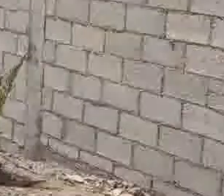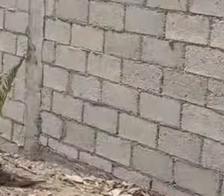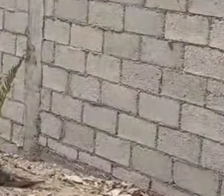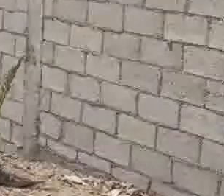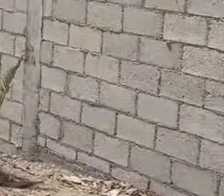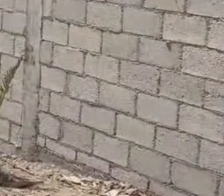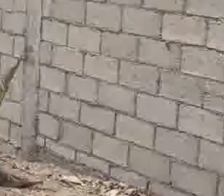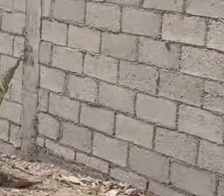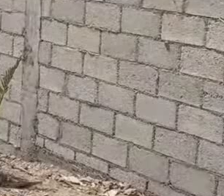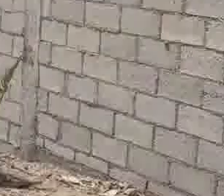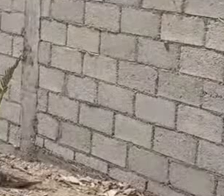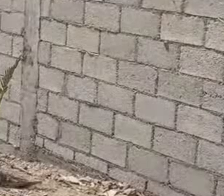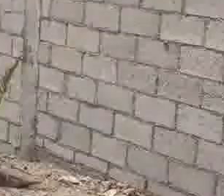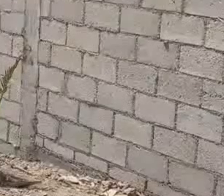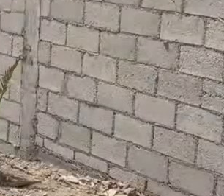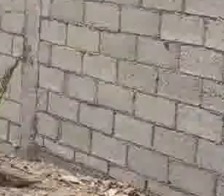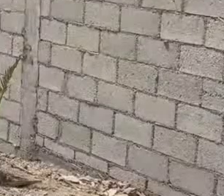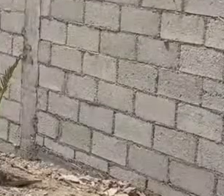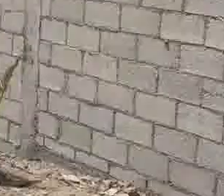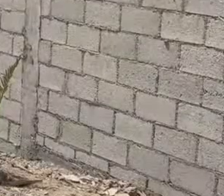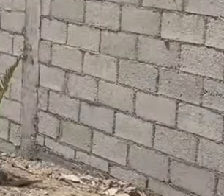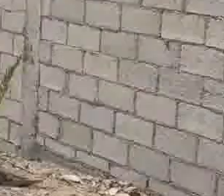de gobierno federal,